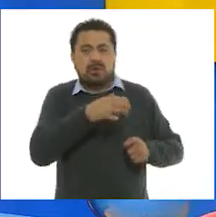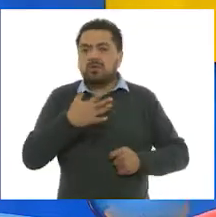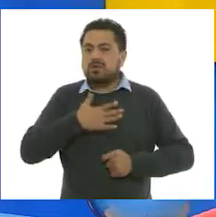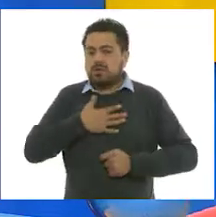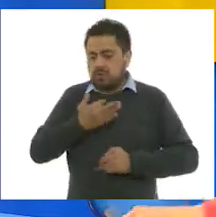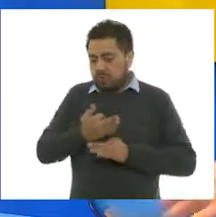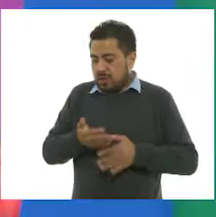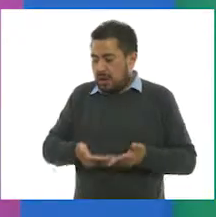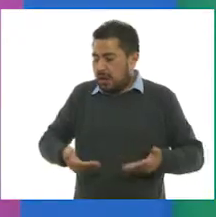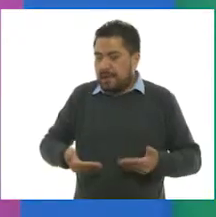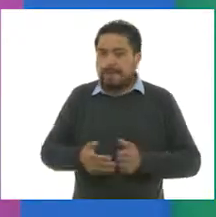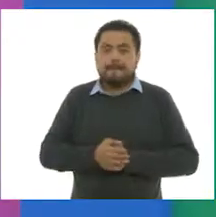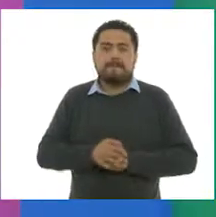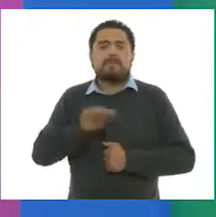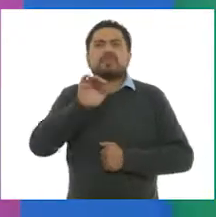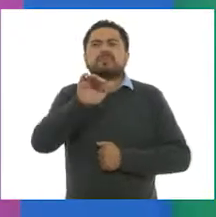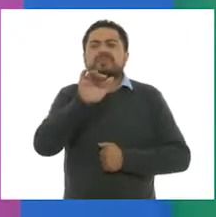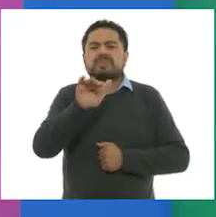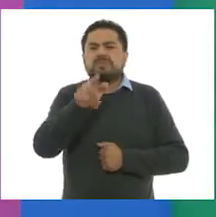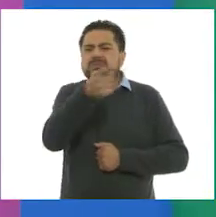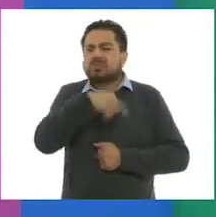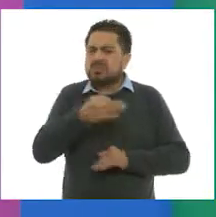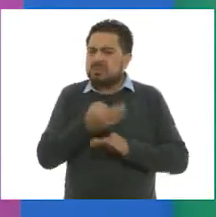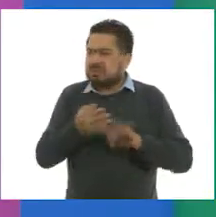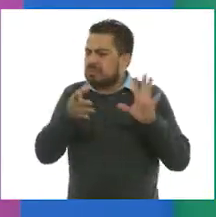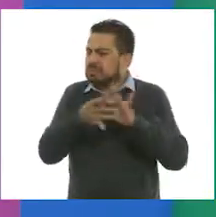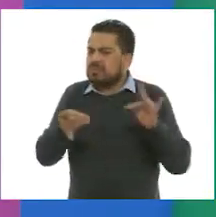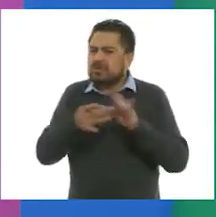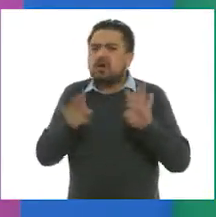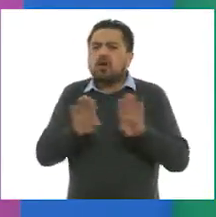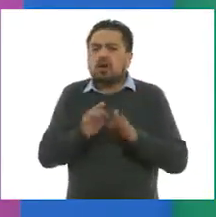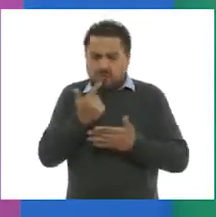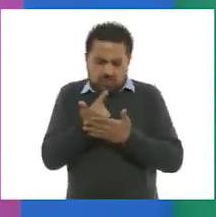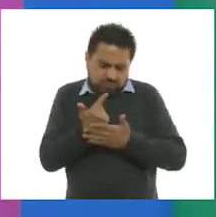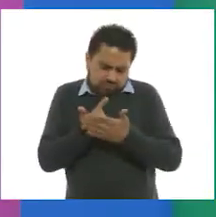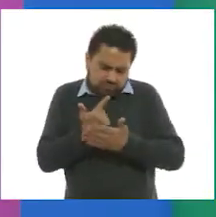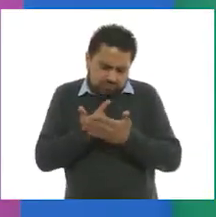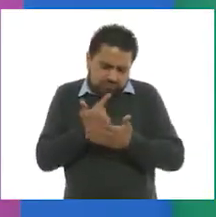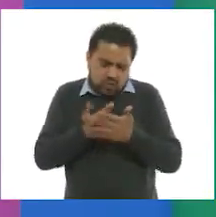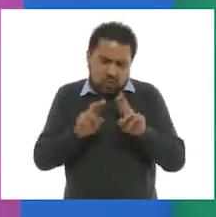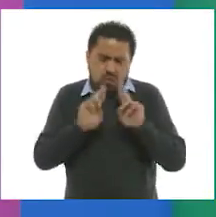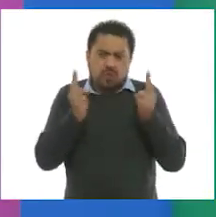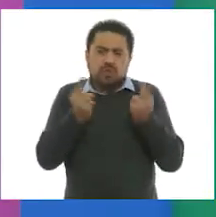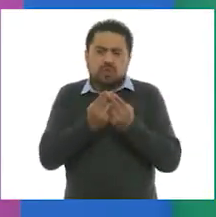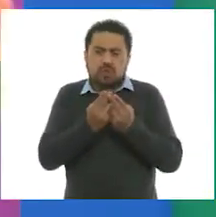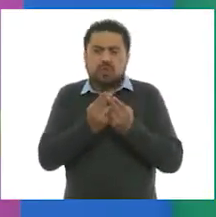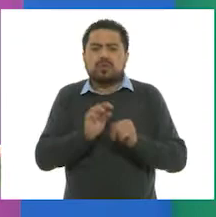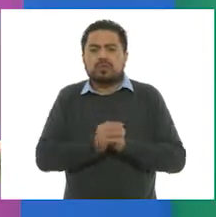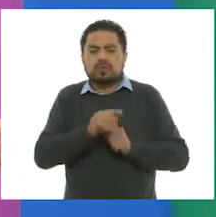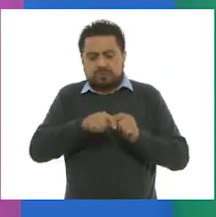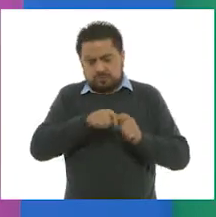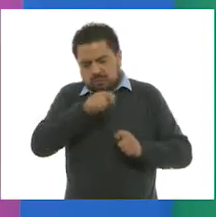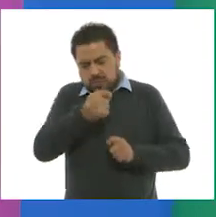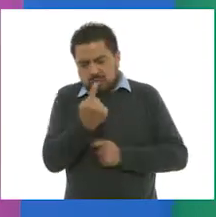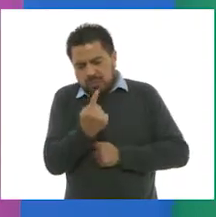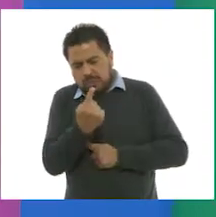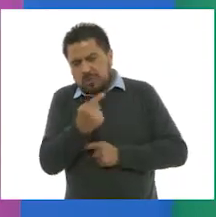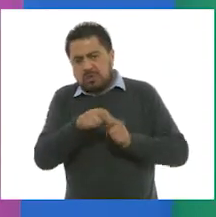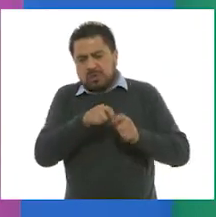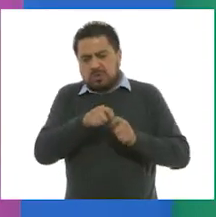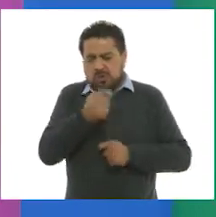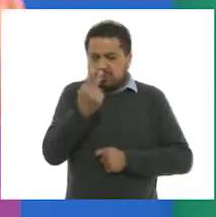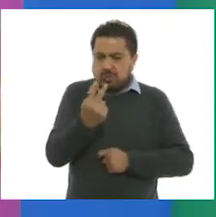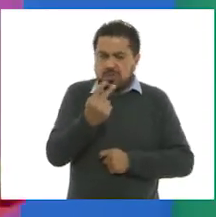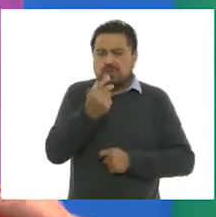nosotros. Jenny, les has estado comentando cómo van contando las unidades. Un nudo es el 1, 2 nudos es